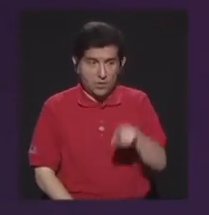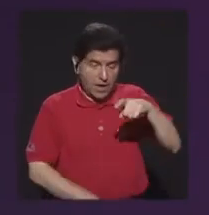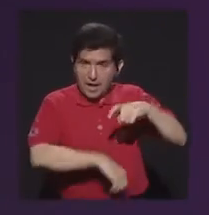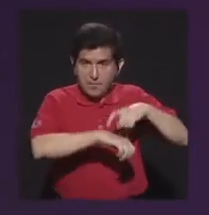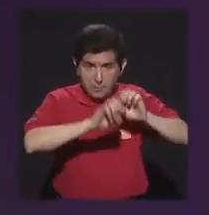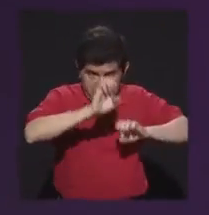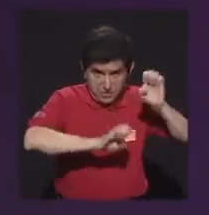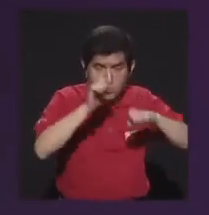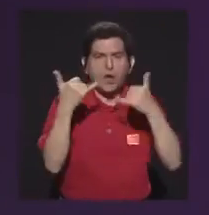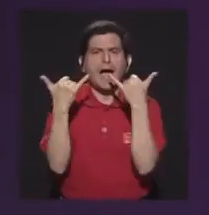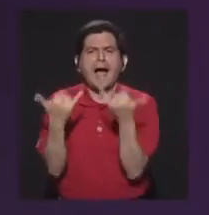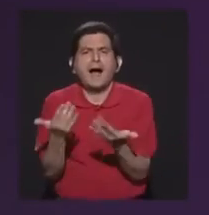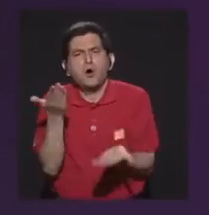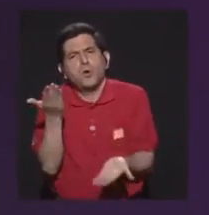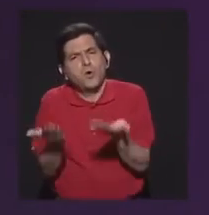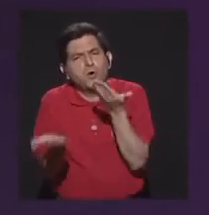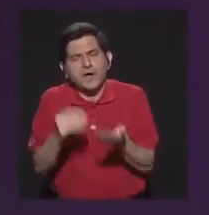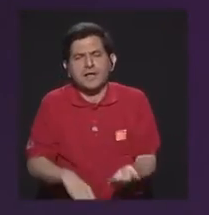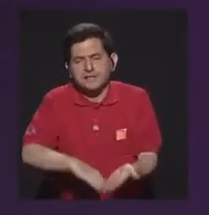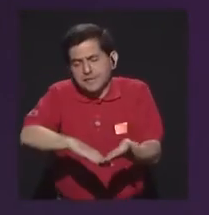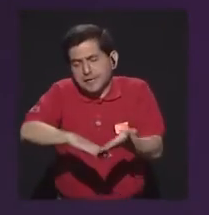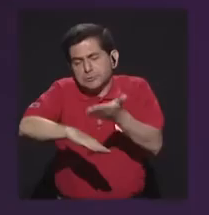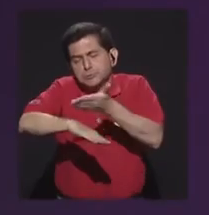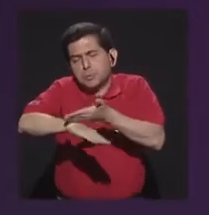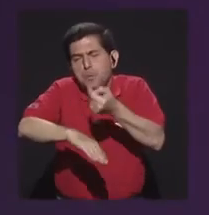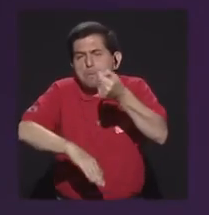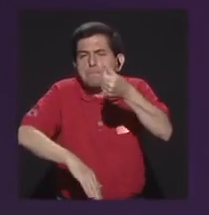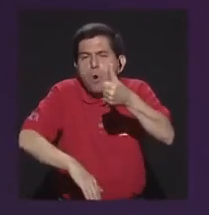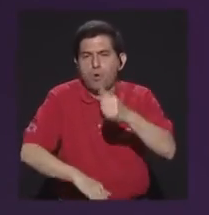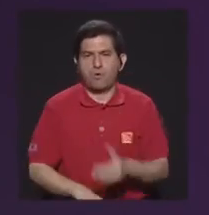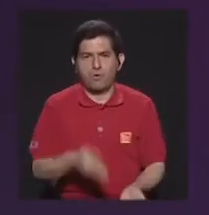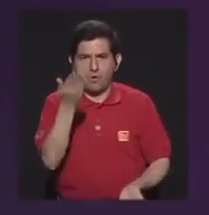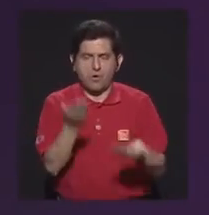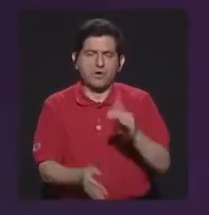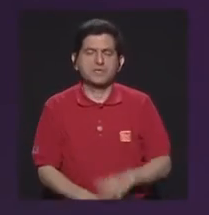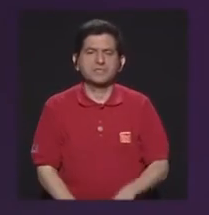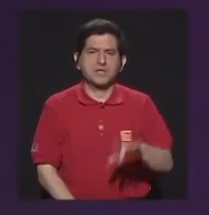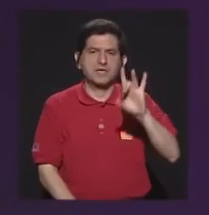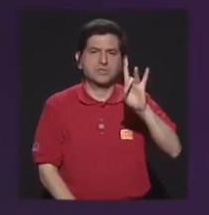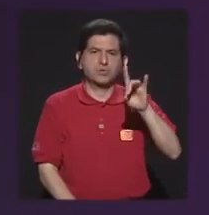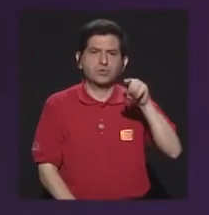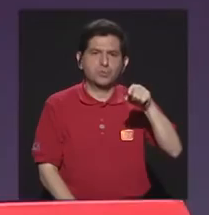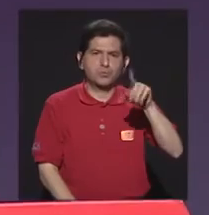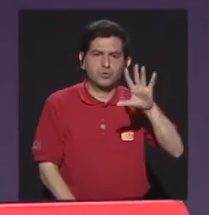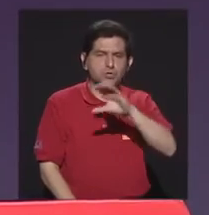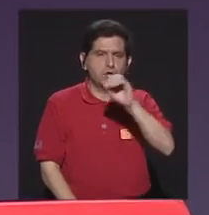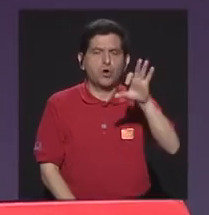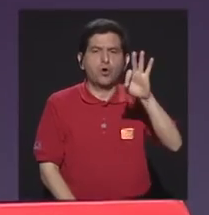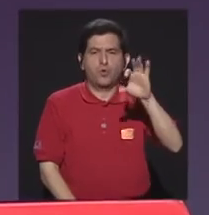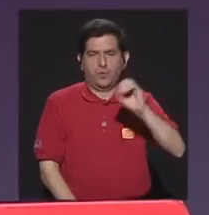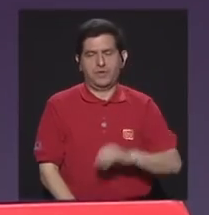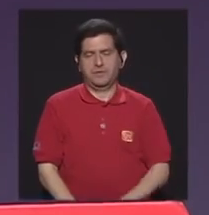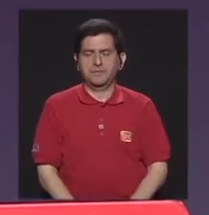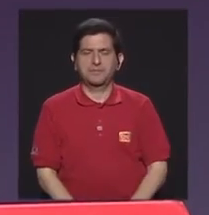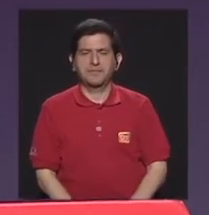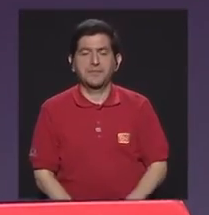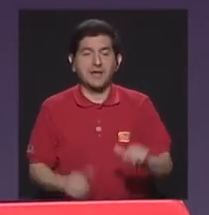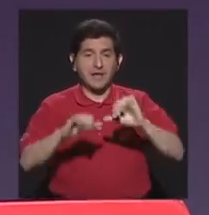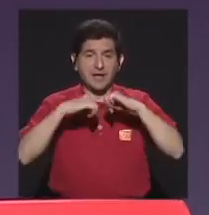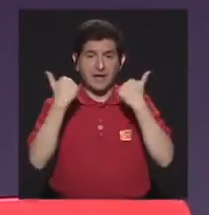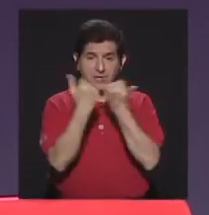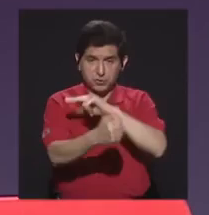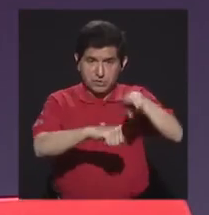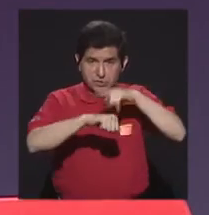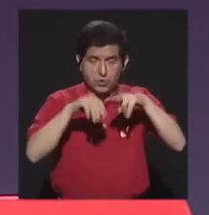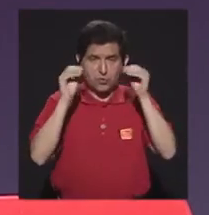evaluación. Ahora podríamos haber aumentado un poquito a un 8.590. Y la Asociación Nacional de